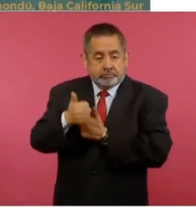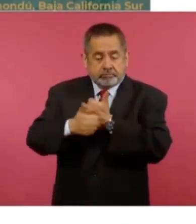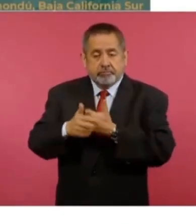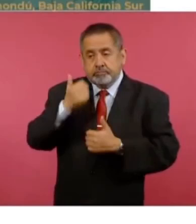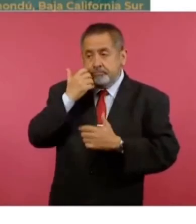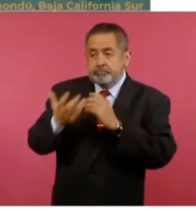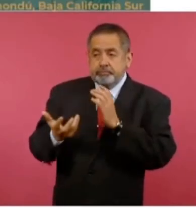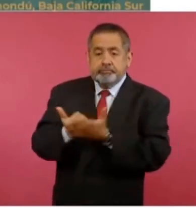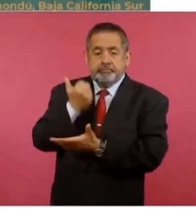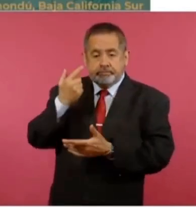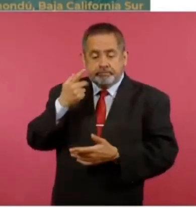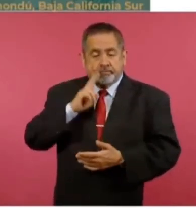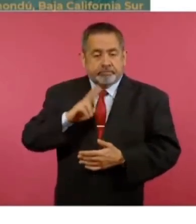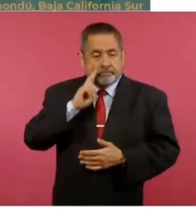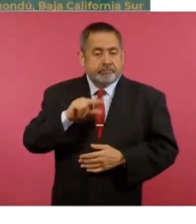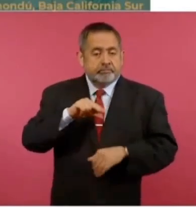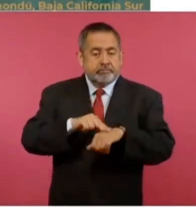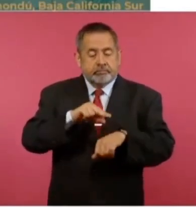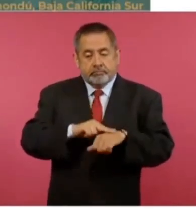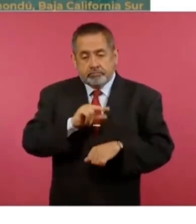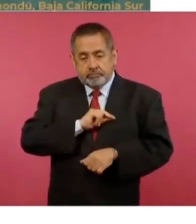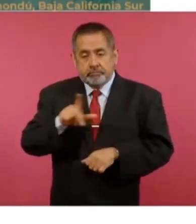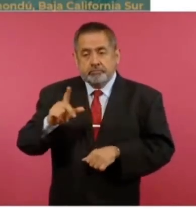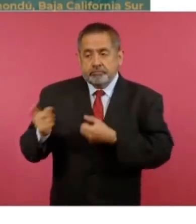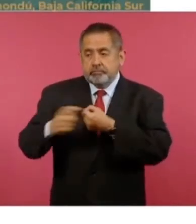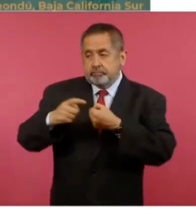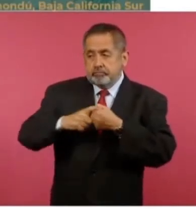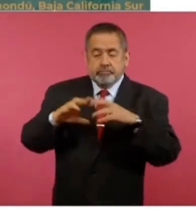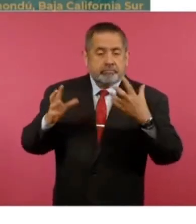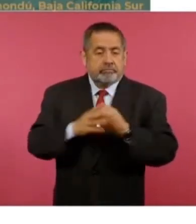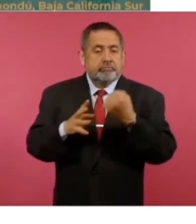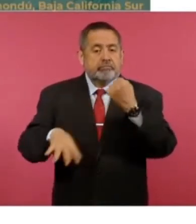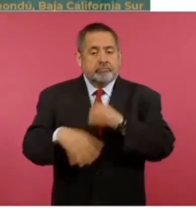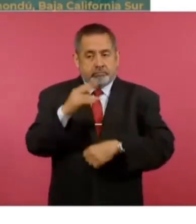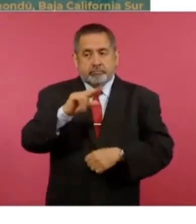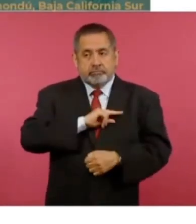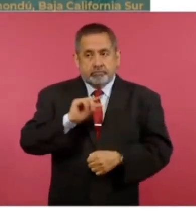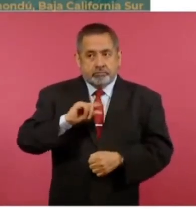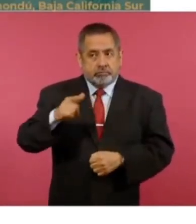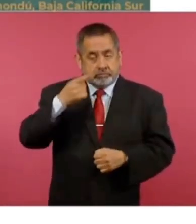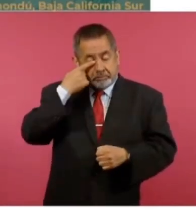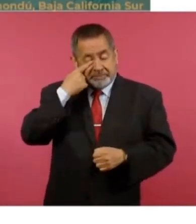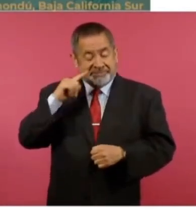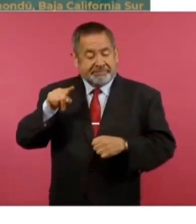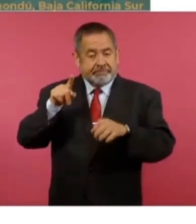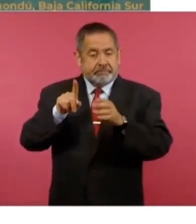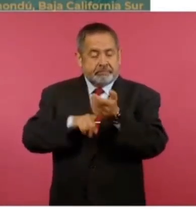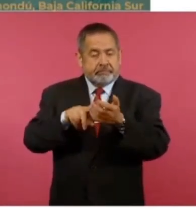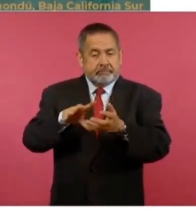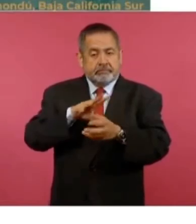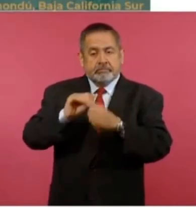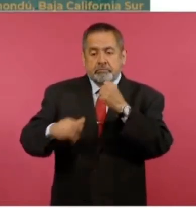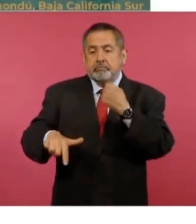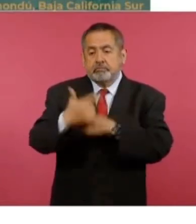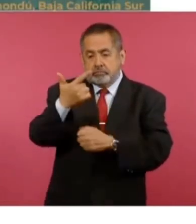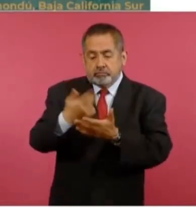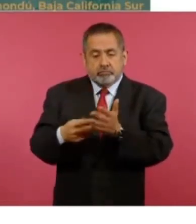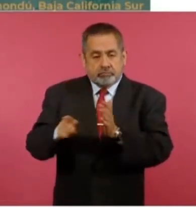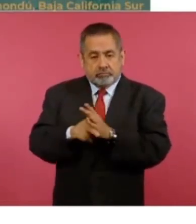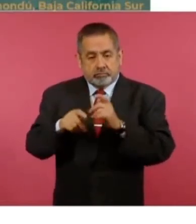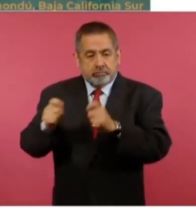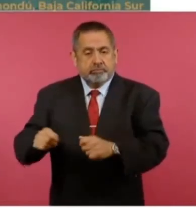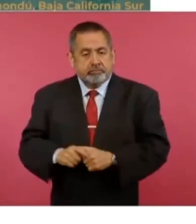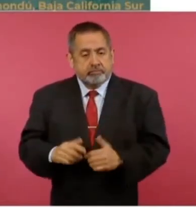médicos generales, y en el caso de médicos especialistas se han inscrito 14 especialistas para las 12 plazas ofertadas. En la siguiente vemos